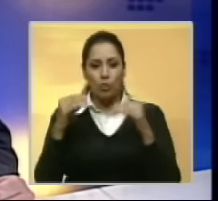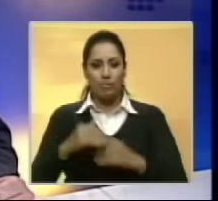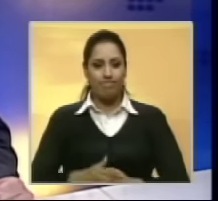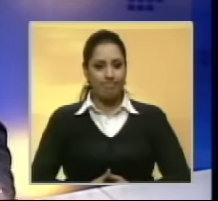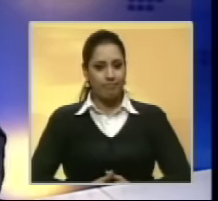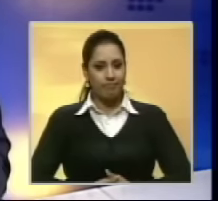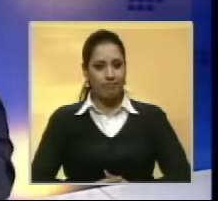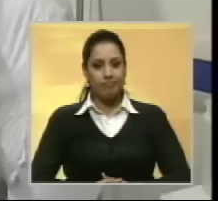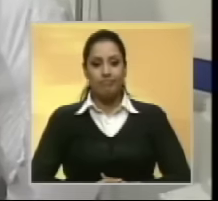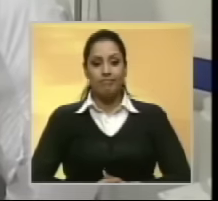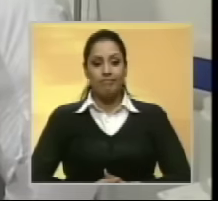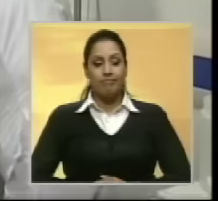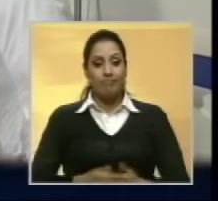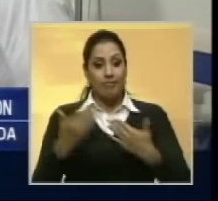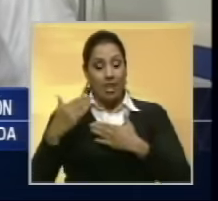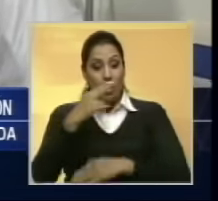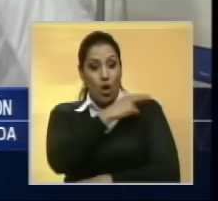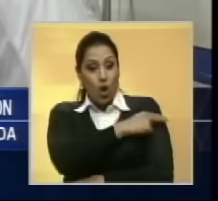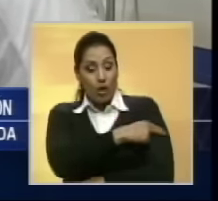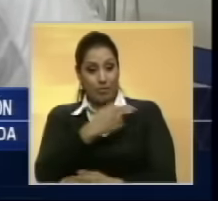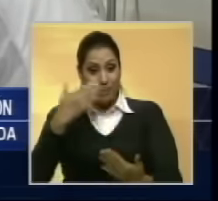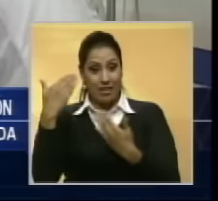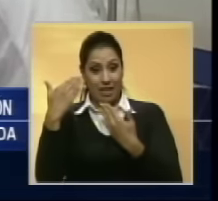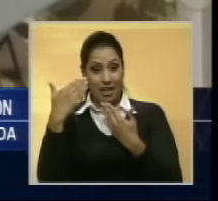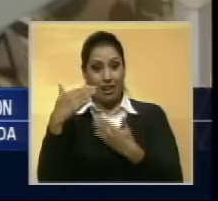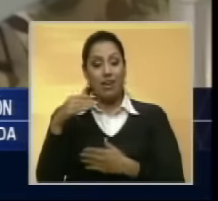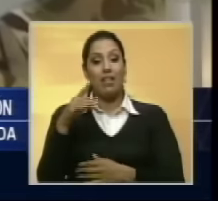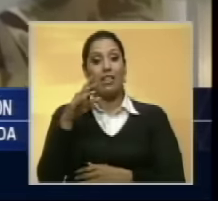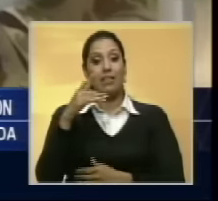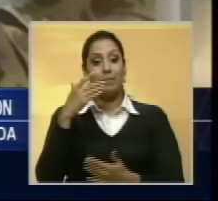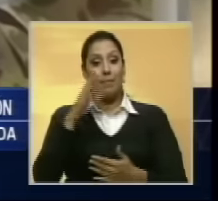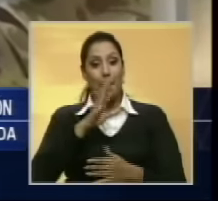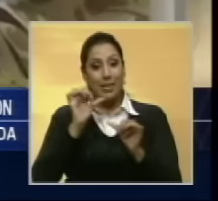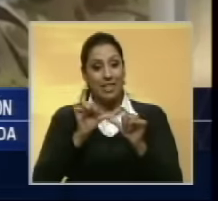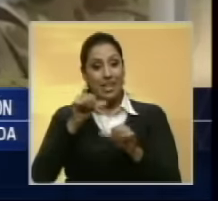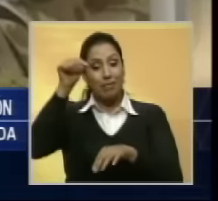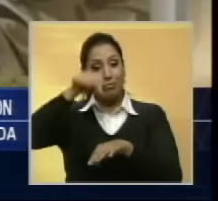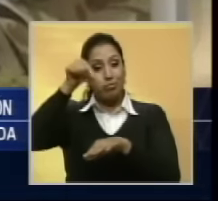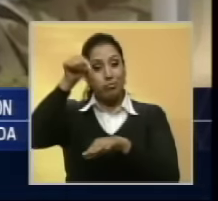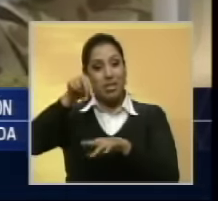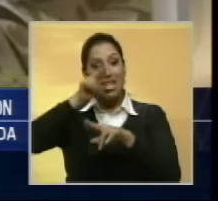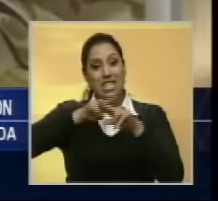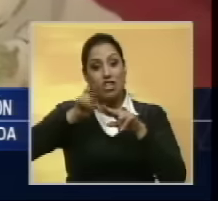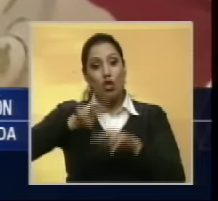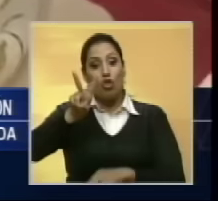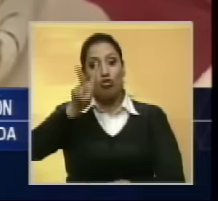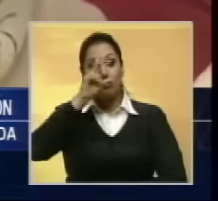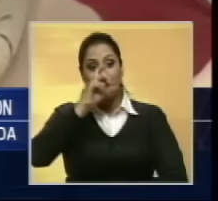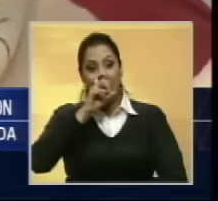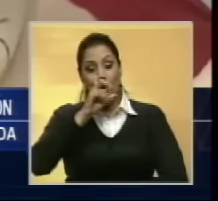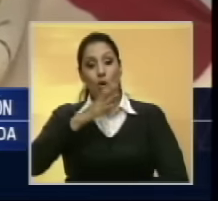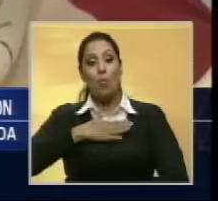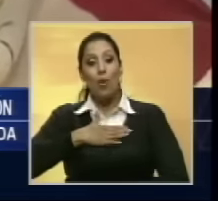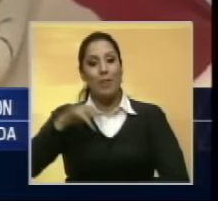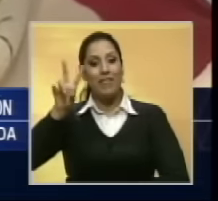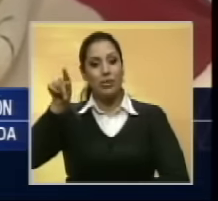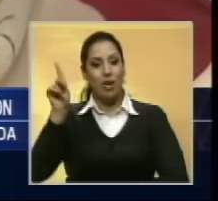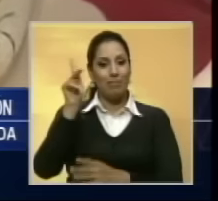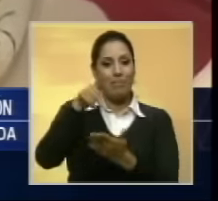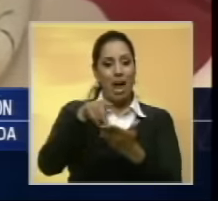reporte. Adelante. En el hospital Adelita de Char de Barranquilla permanece internado el niño de 2 años proveniente de